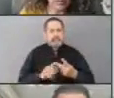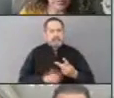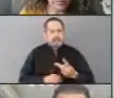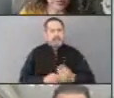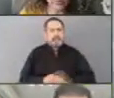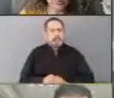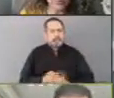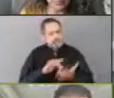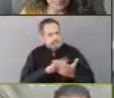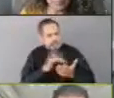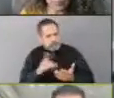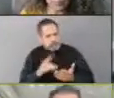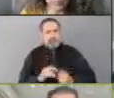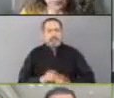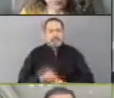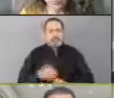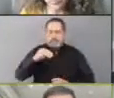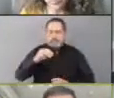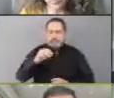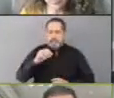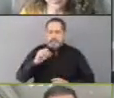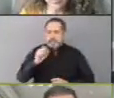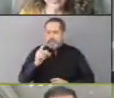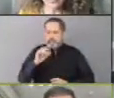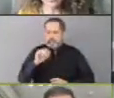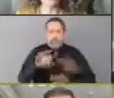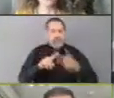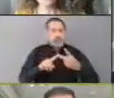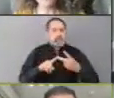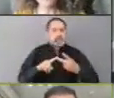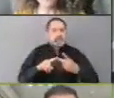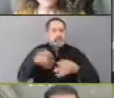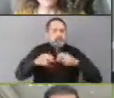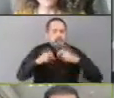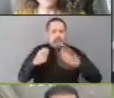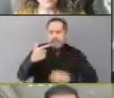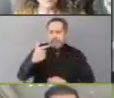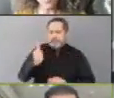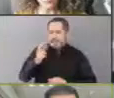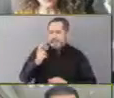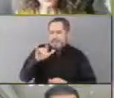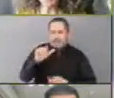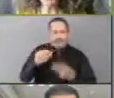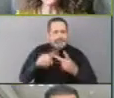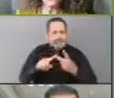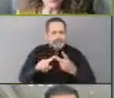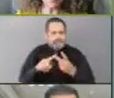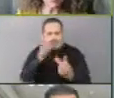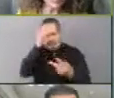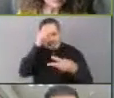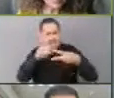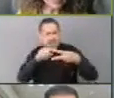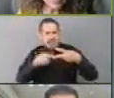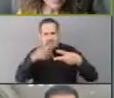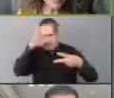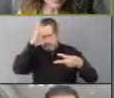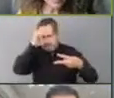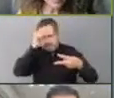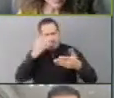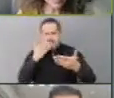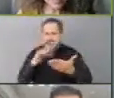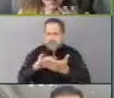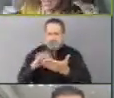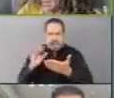Gracias, magistrado Espíndola. Magistrada Gabriela Villafuerte Coello. De acuerdo con ambos, Gustavo, gracias.